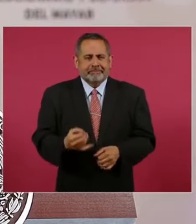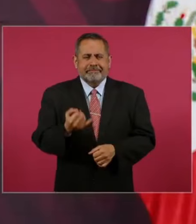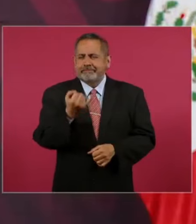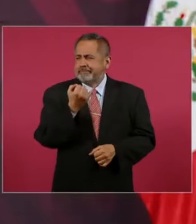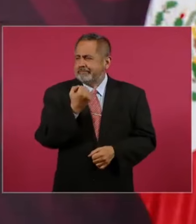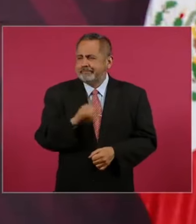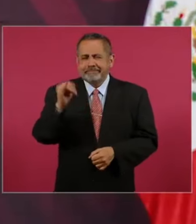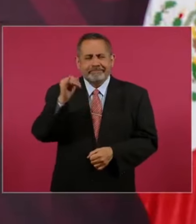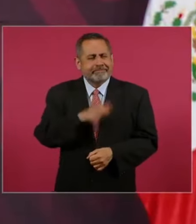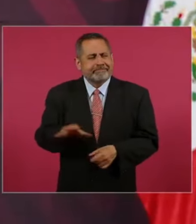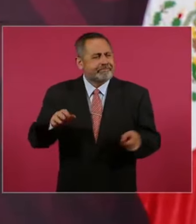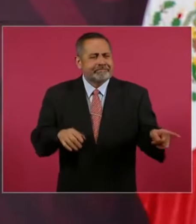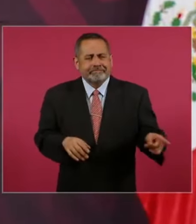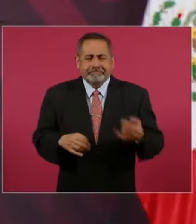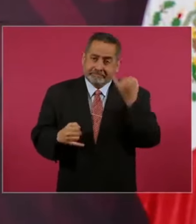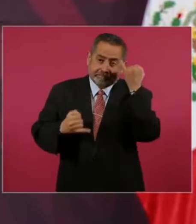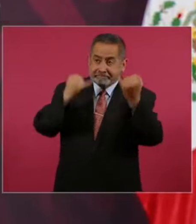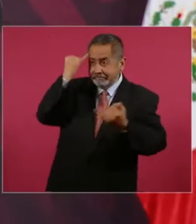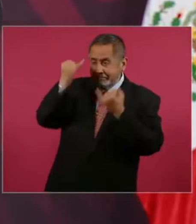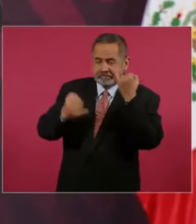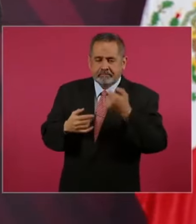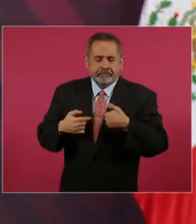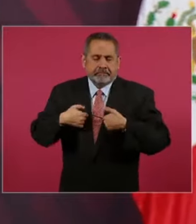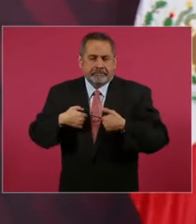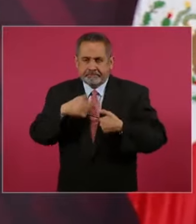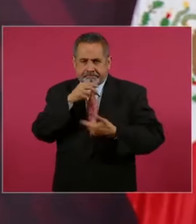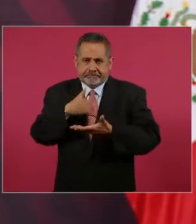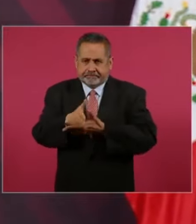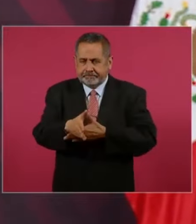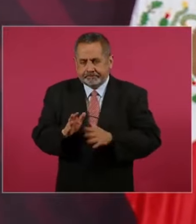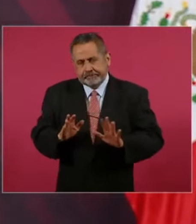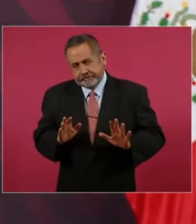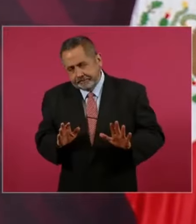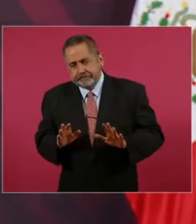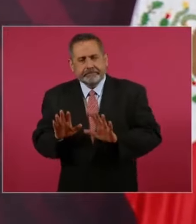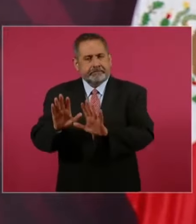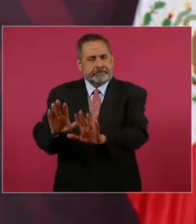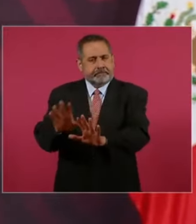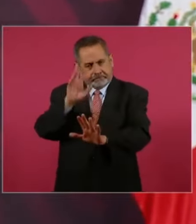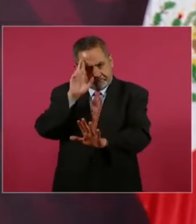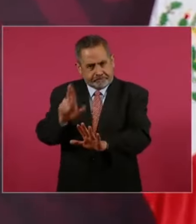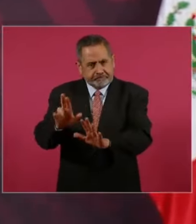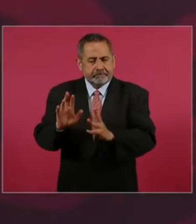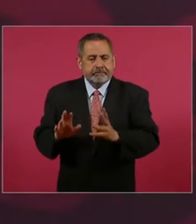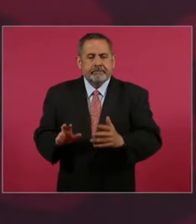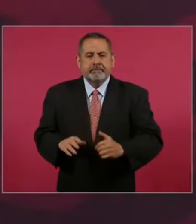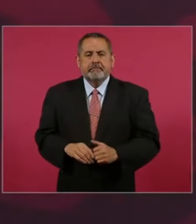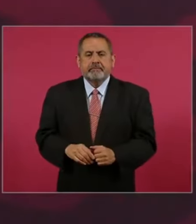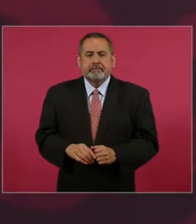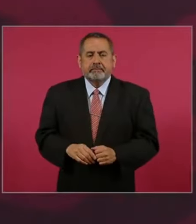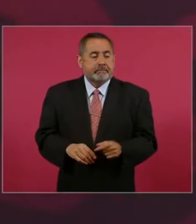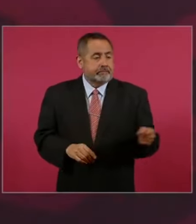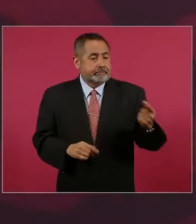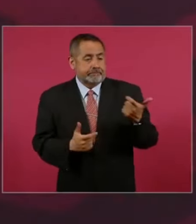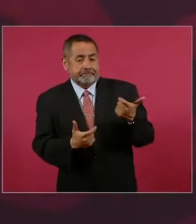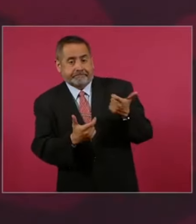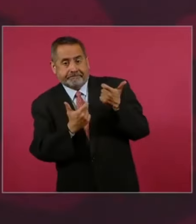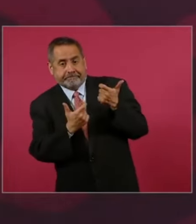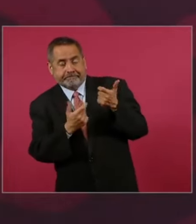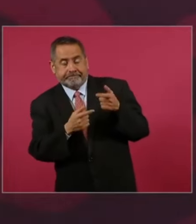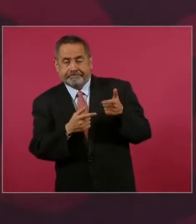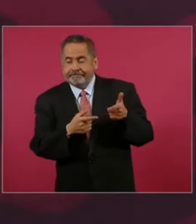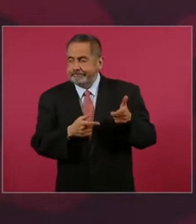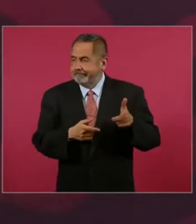Increíble. Yo no puedo meterme, pues, porque me tienen,